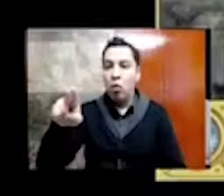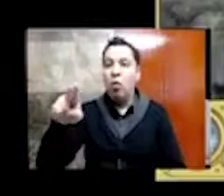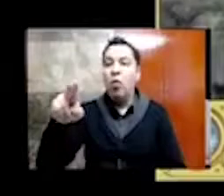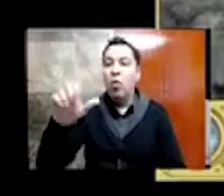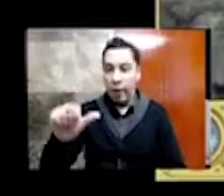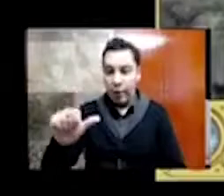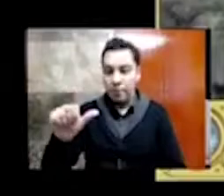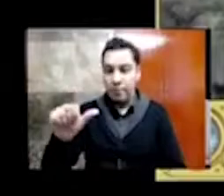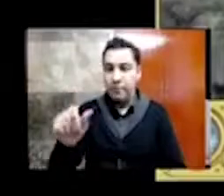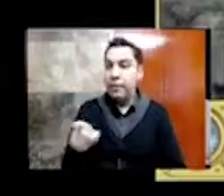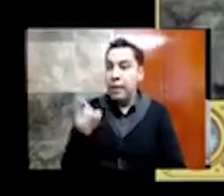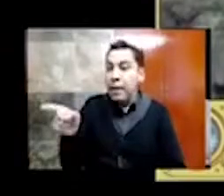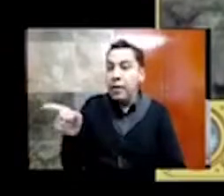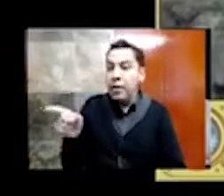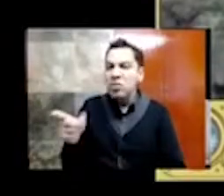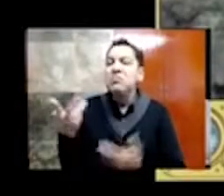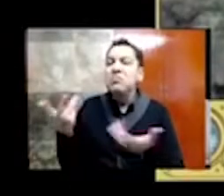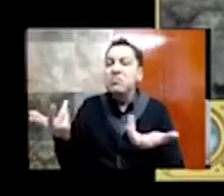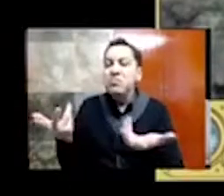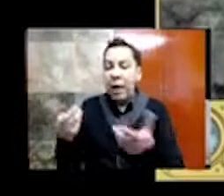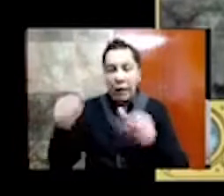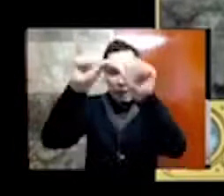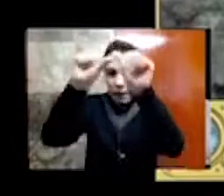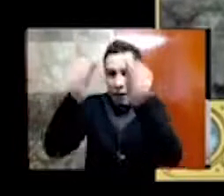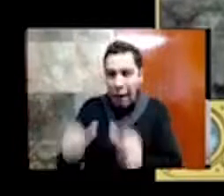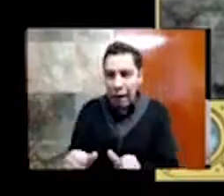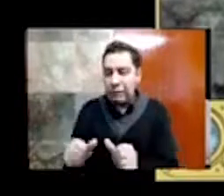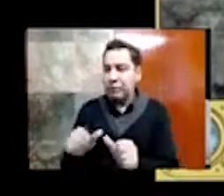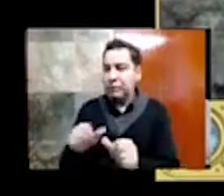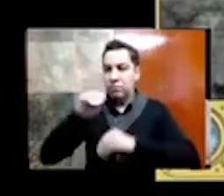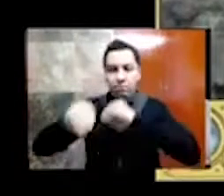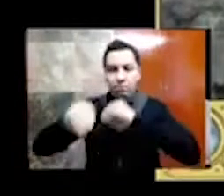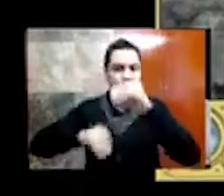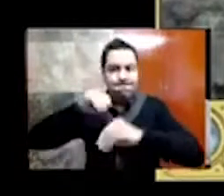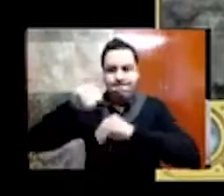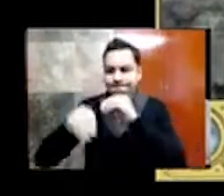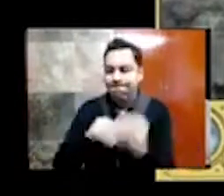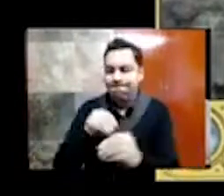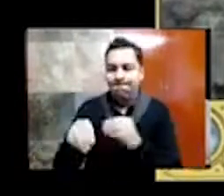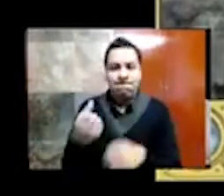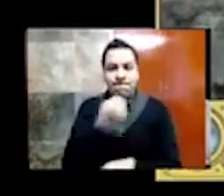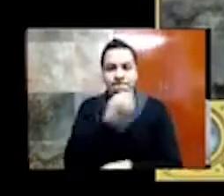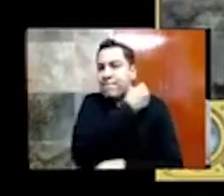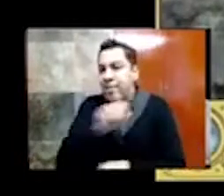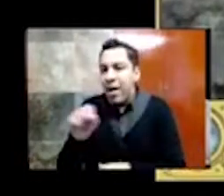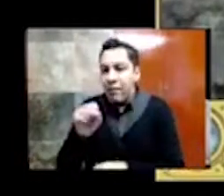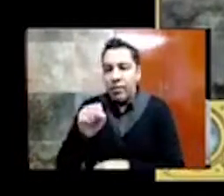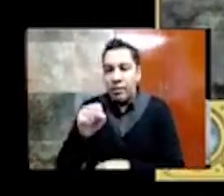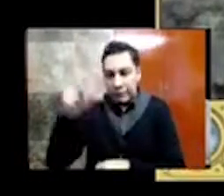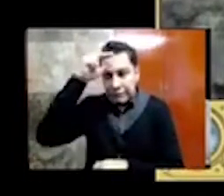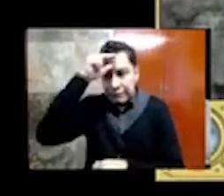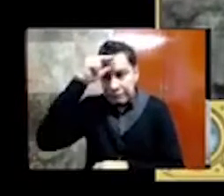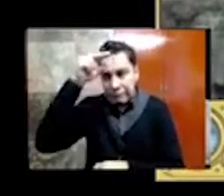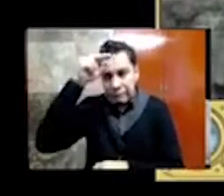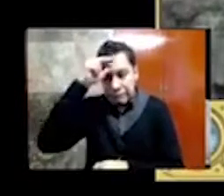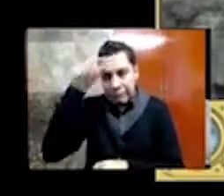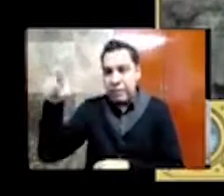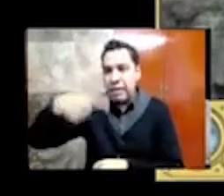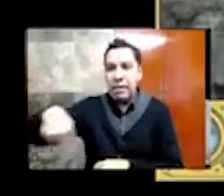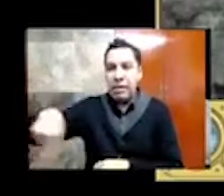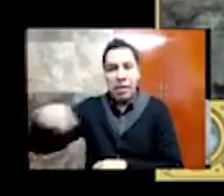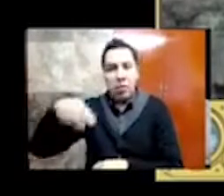cultivo de las artes fue en mucho una contribución